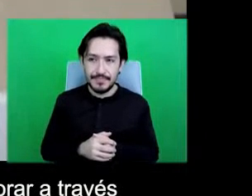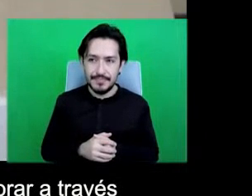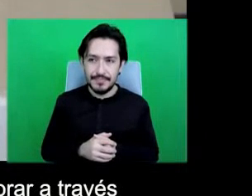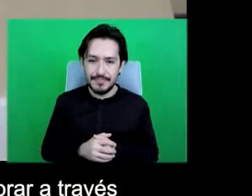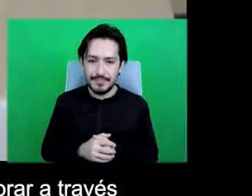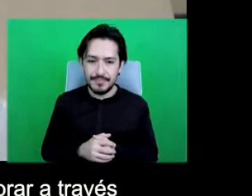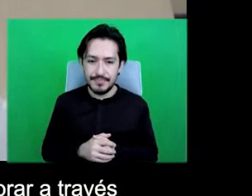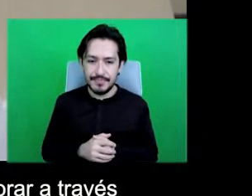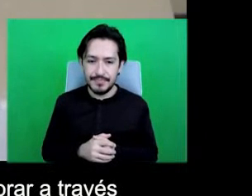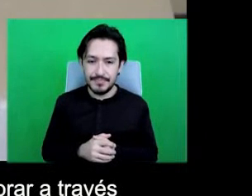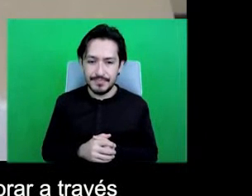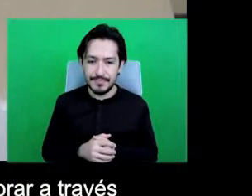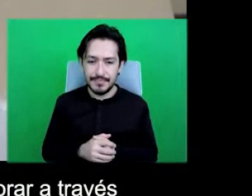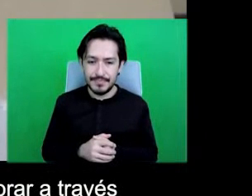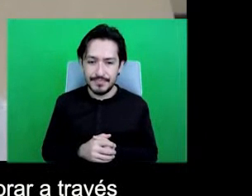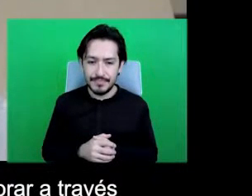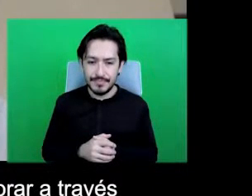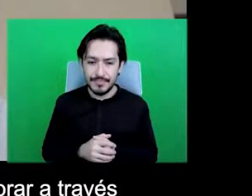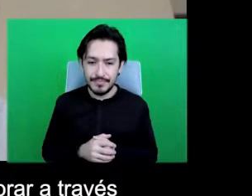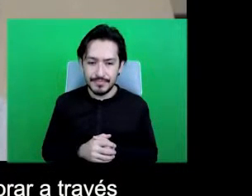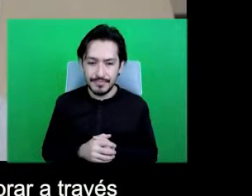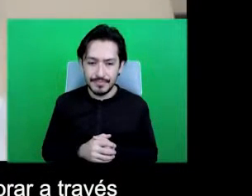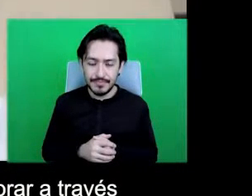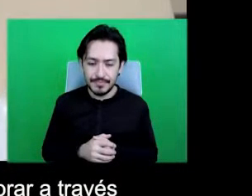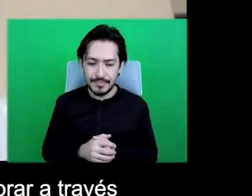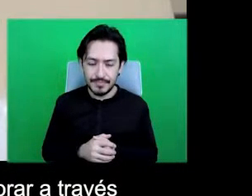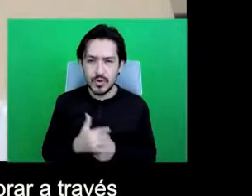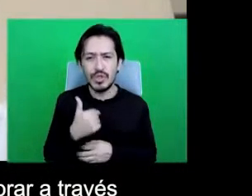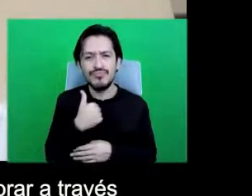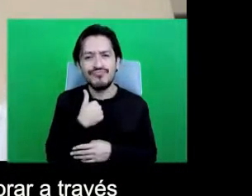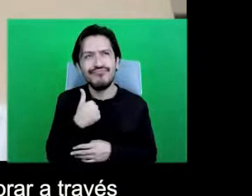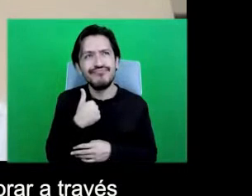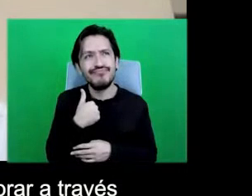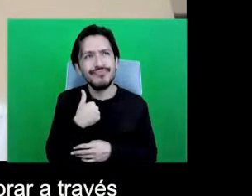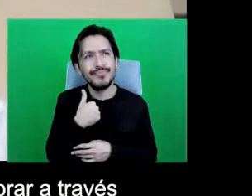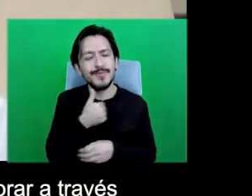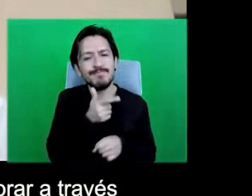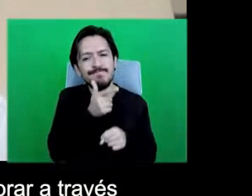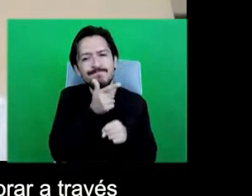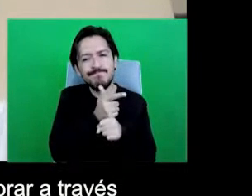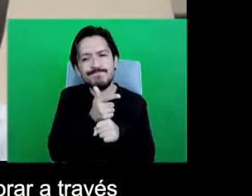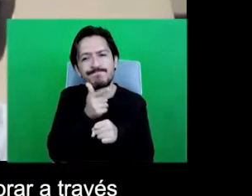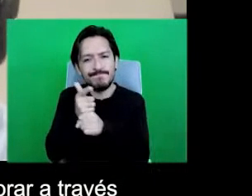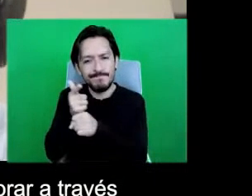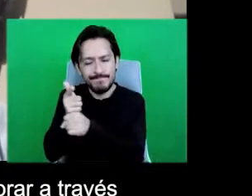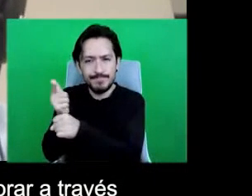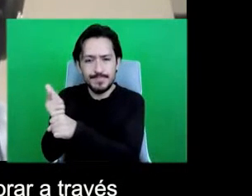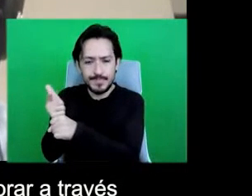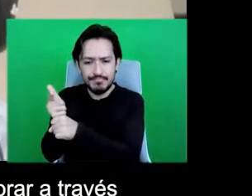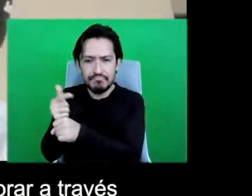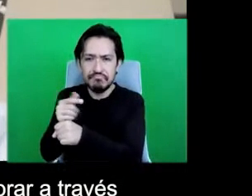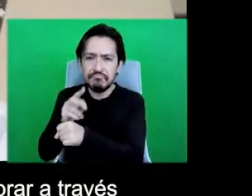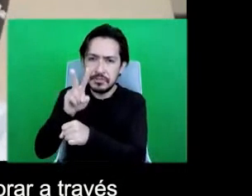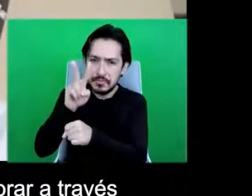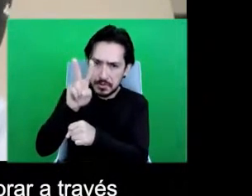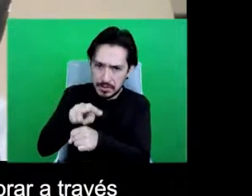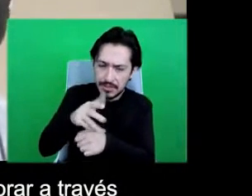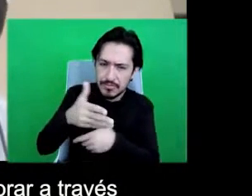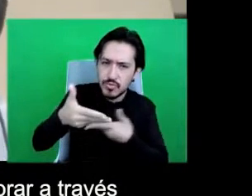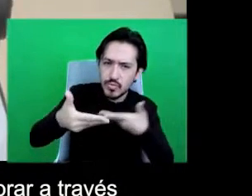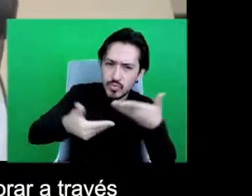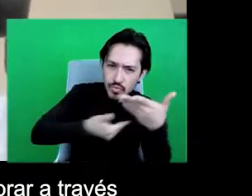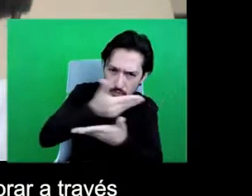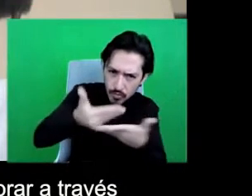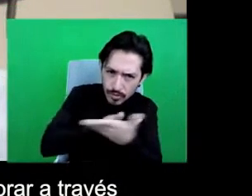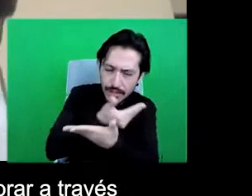En experiencia descubrí que es posible colaborar a través de la tecnología, a través de